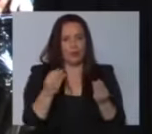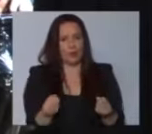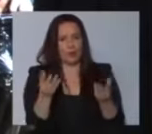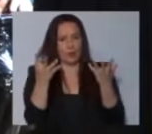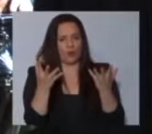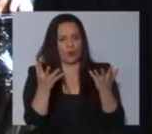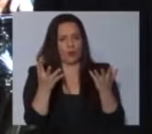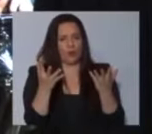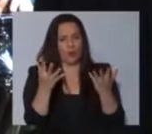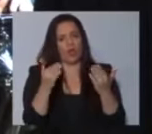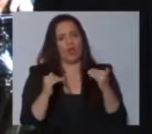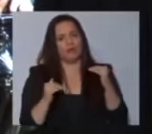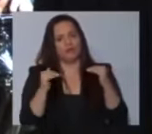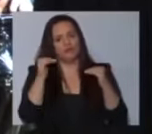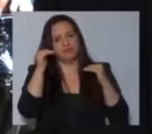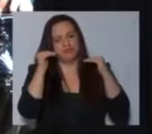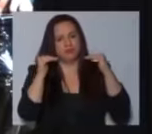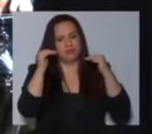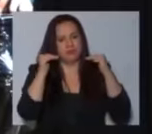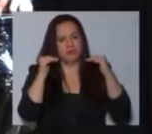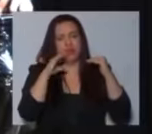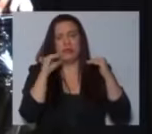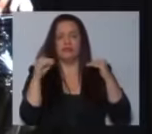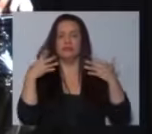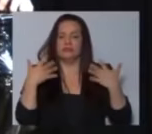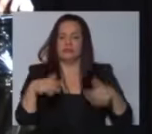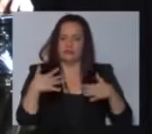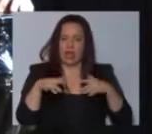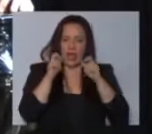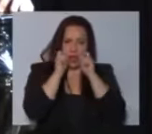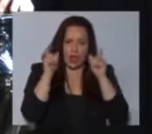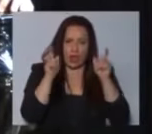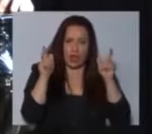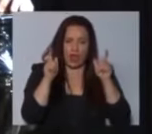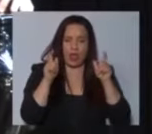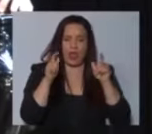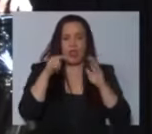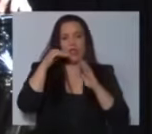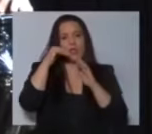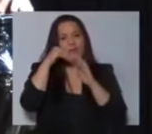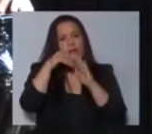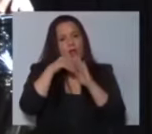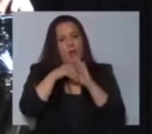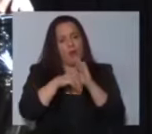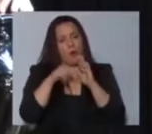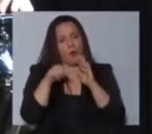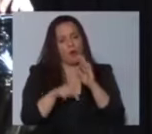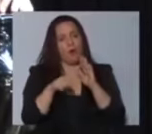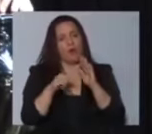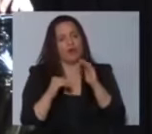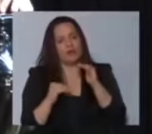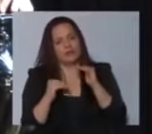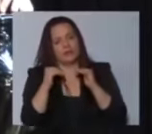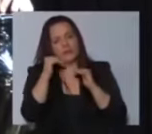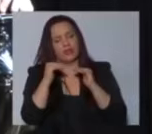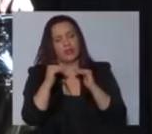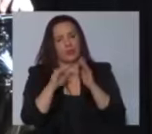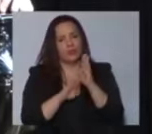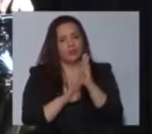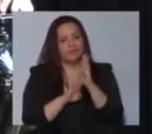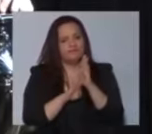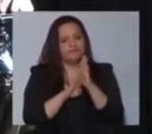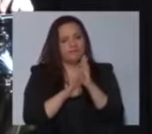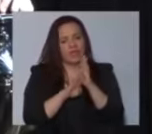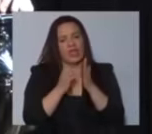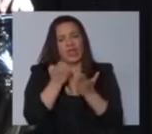público que ha alcanzado niveles alarmantes y un bajo crecimiento de la economía. Para la fracción del Partido